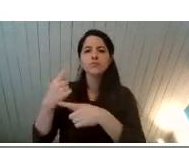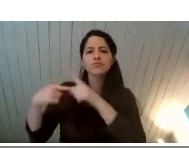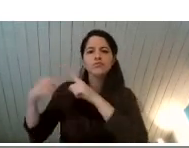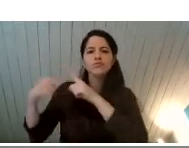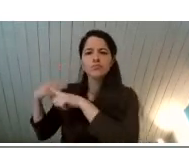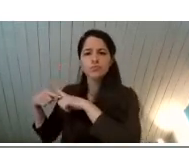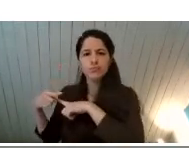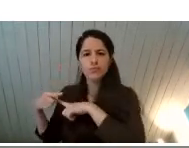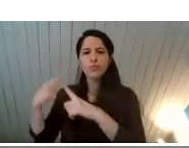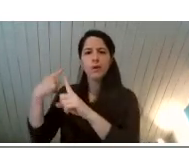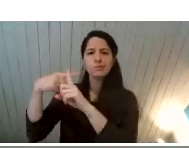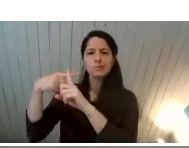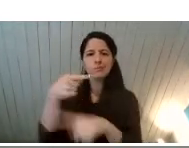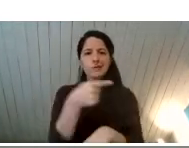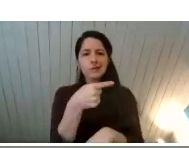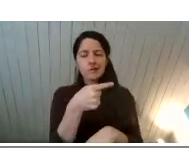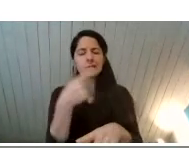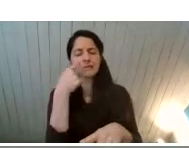malignidad.